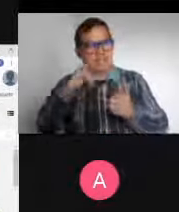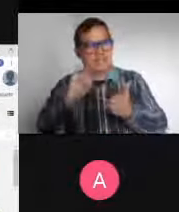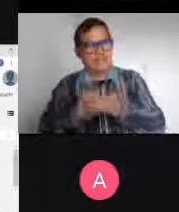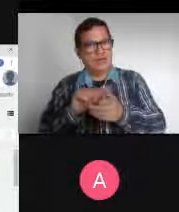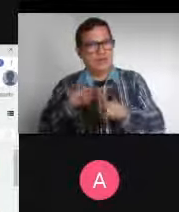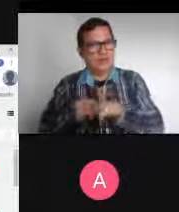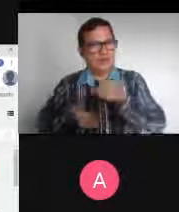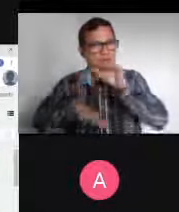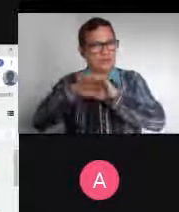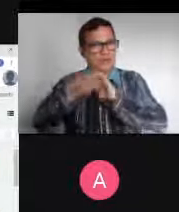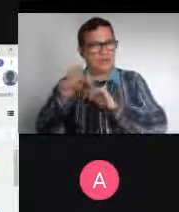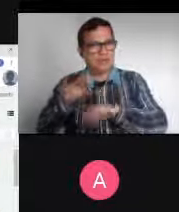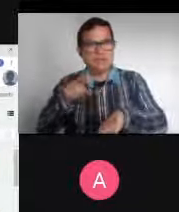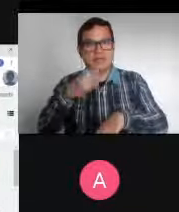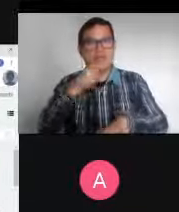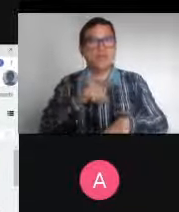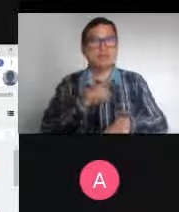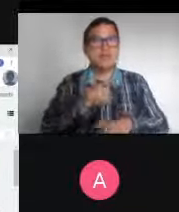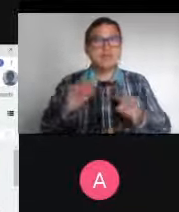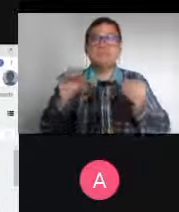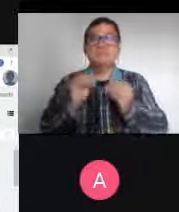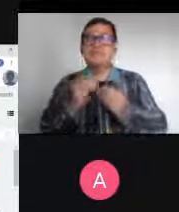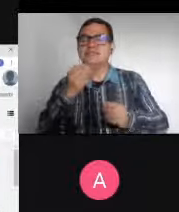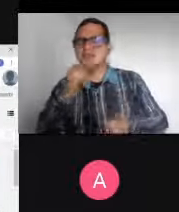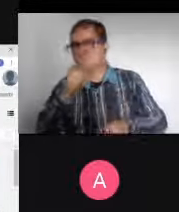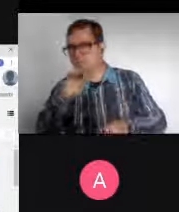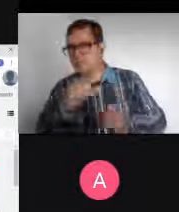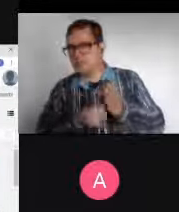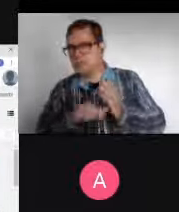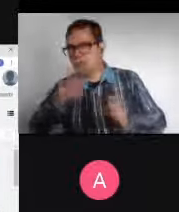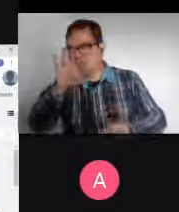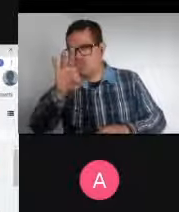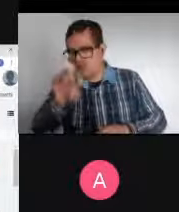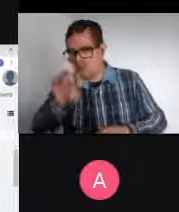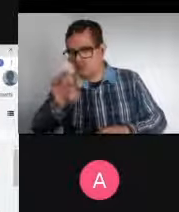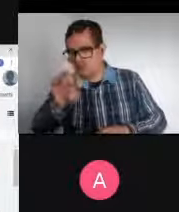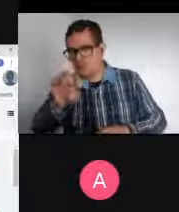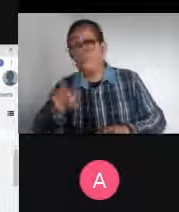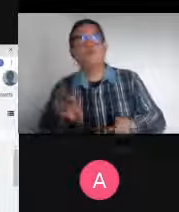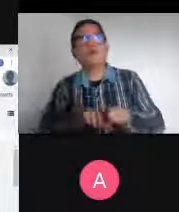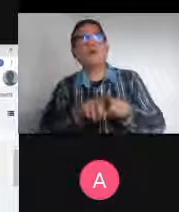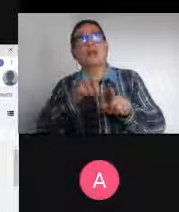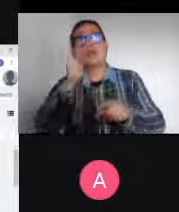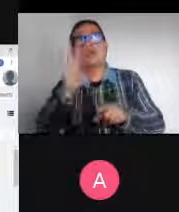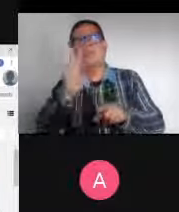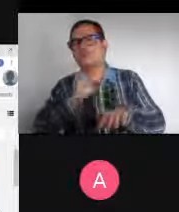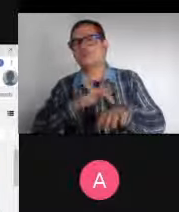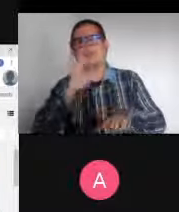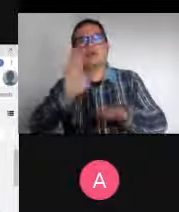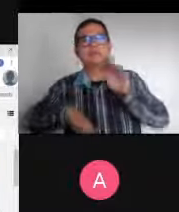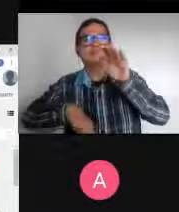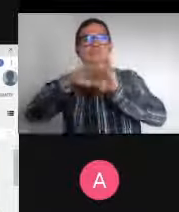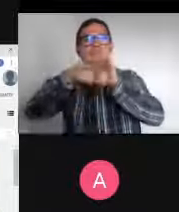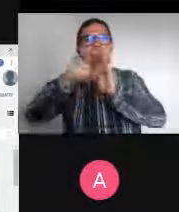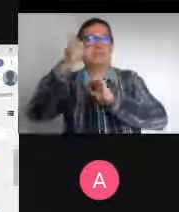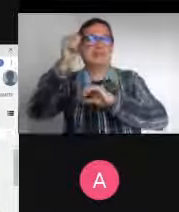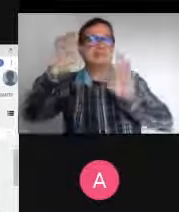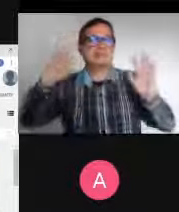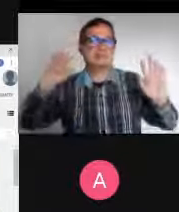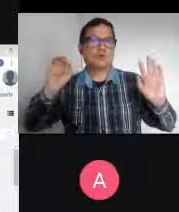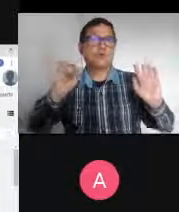limitación hasta 10. Entonces, si nuestro documento más los 6 voltios da más de 10, entonces pues colocamos aquí el máximo que se pueda